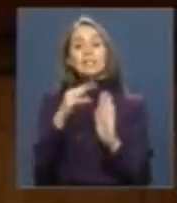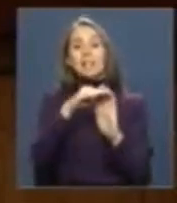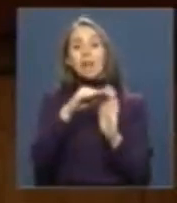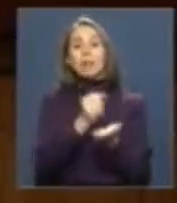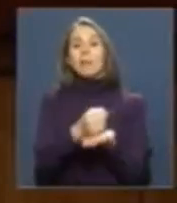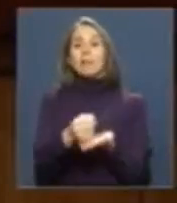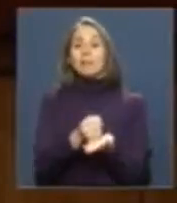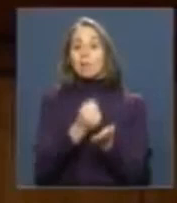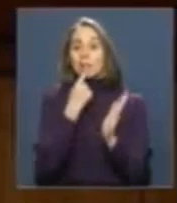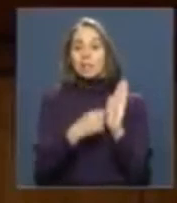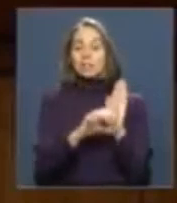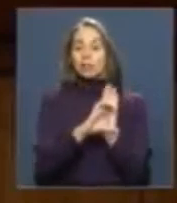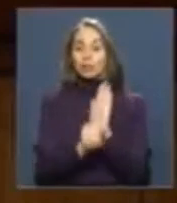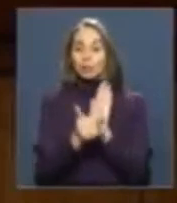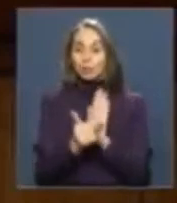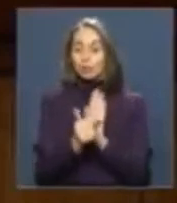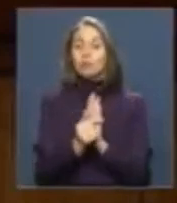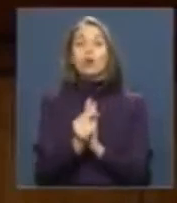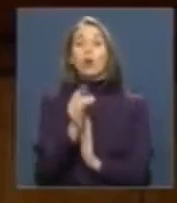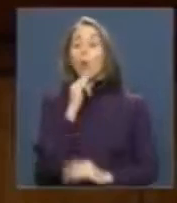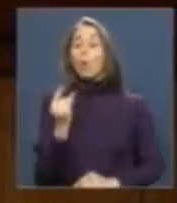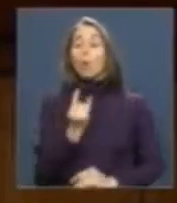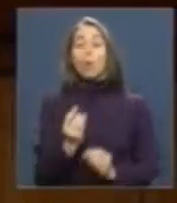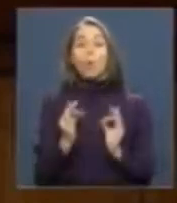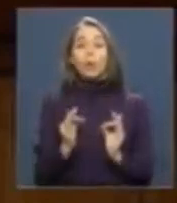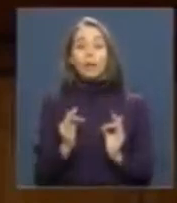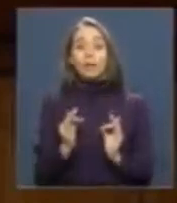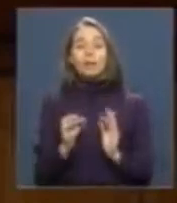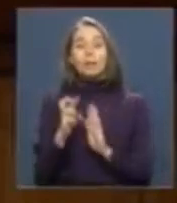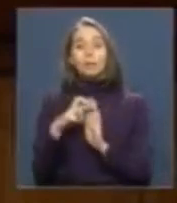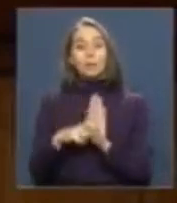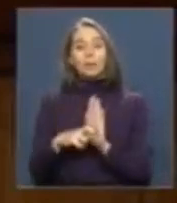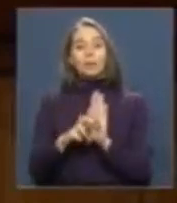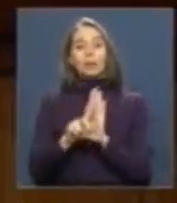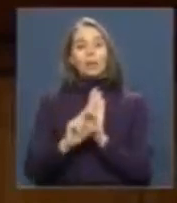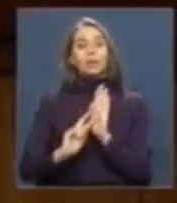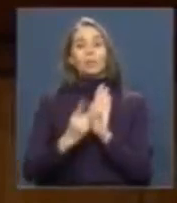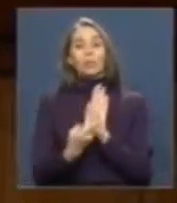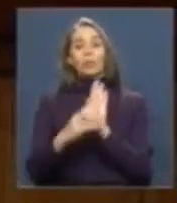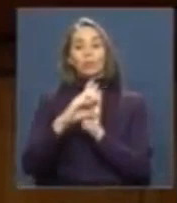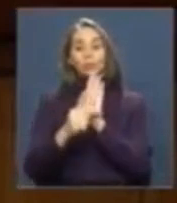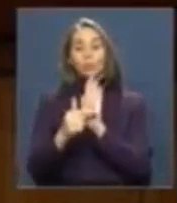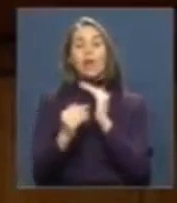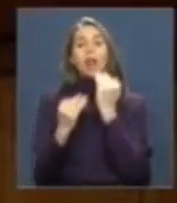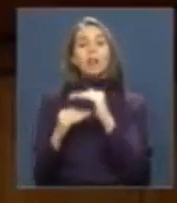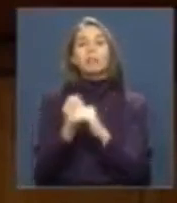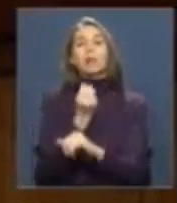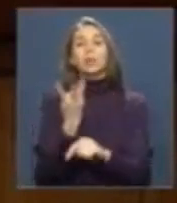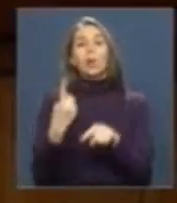con urgencia suma el proyecto de reforma constitucional para limitar la reelección